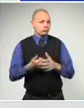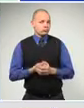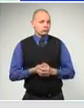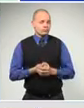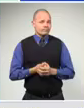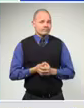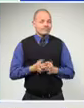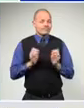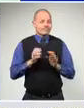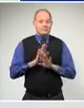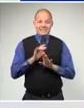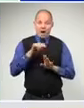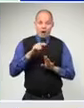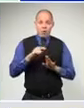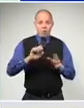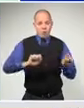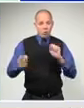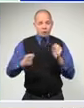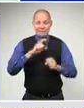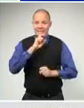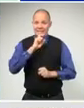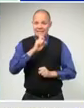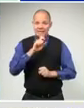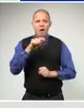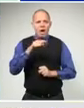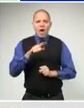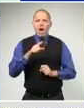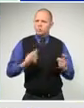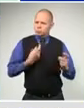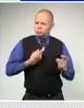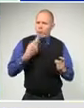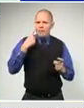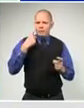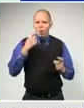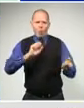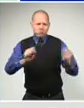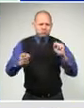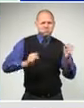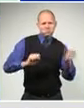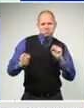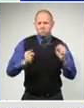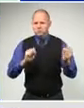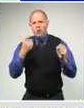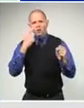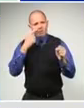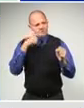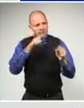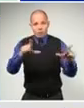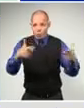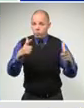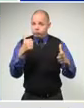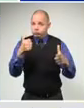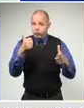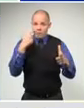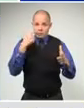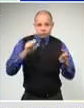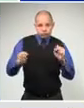el control, no obstante las medidas que además vemos que se siguen aplicando en este